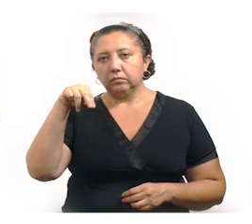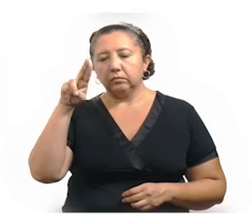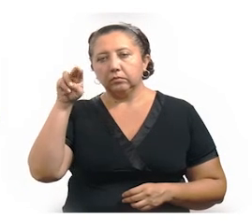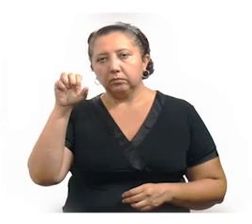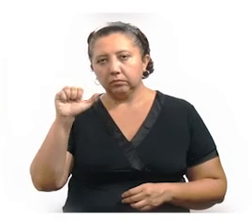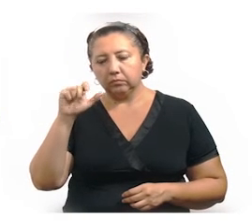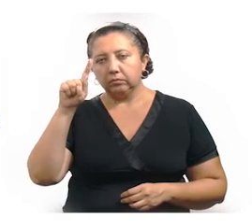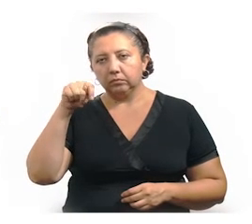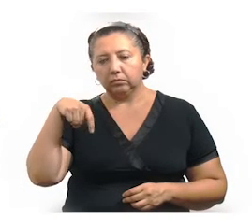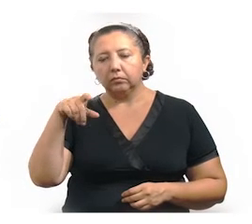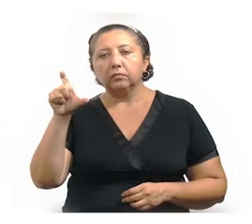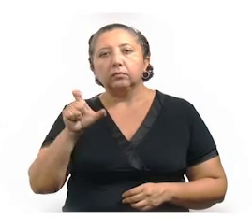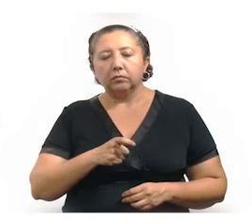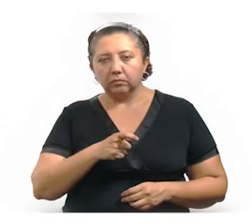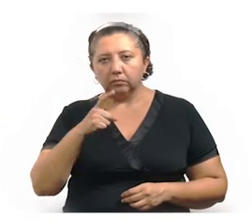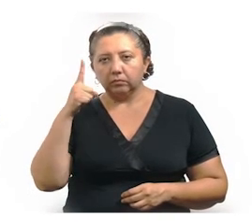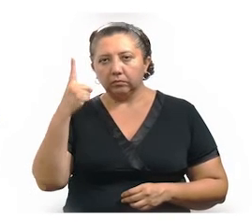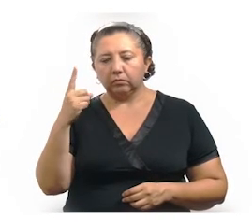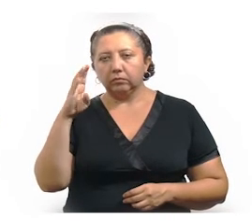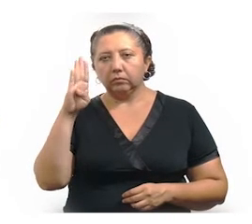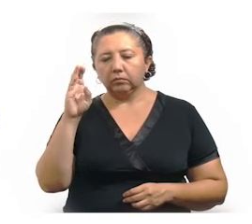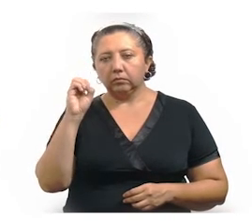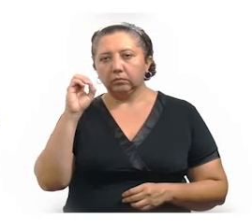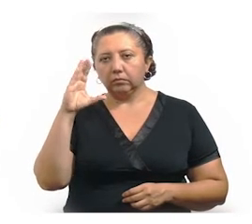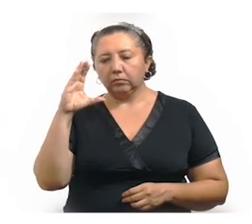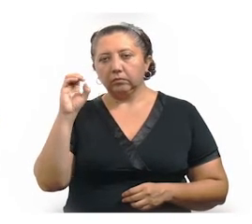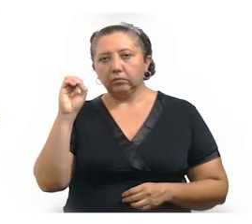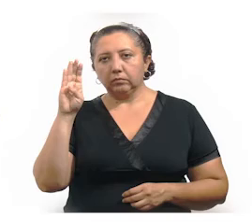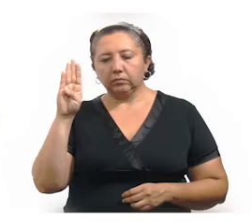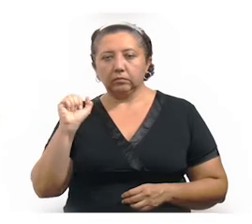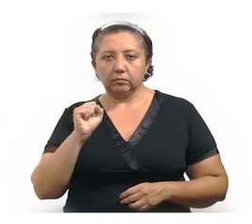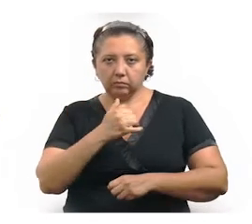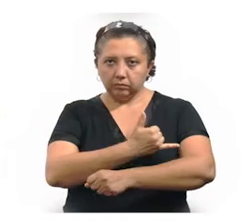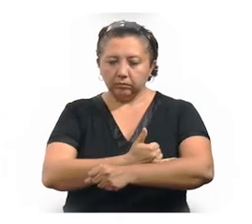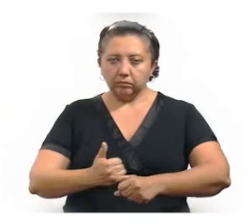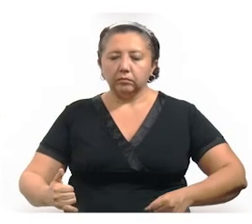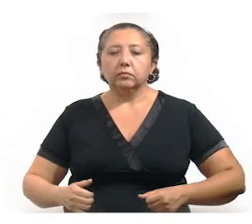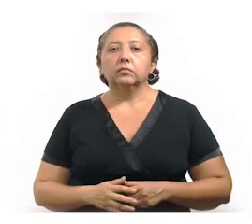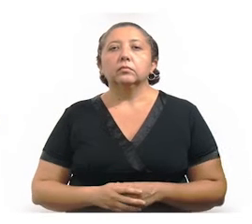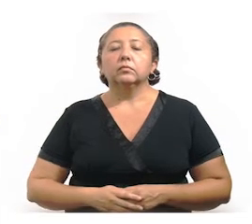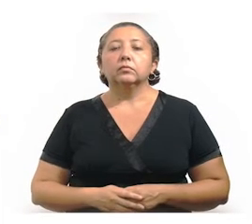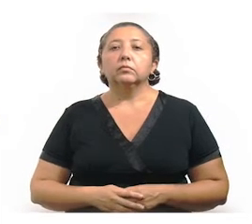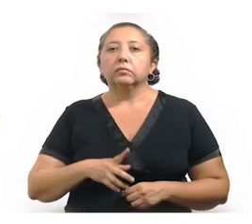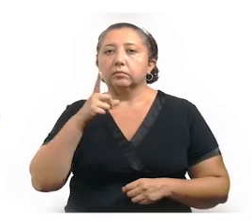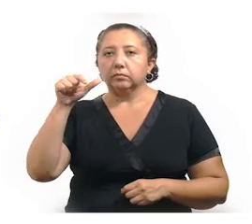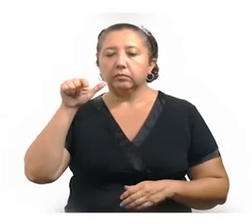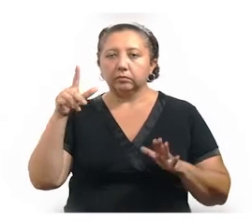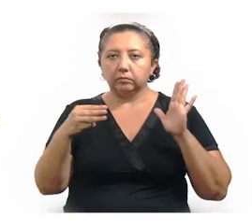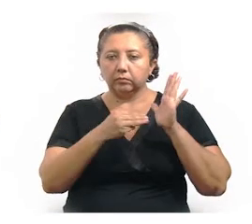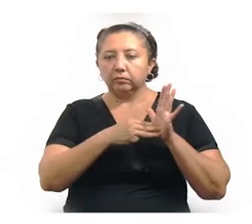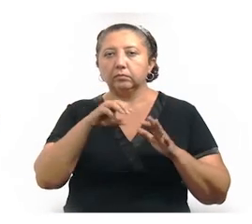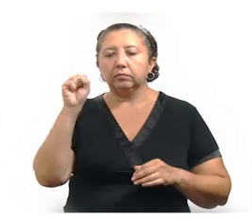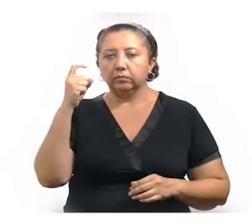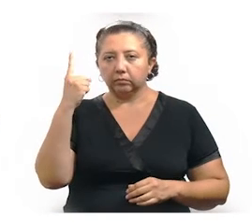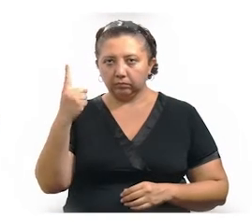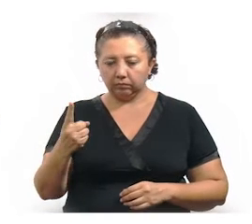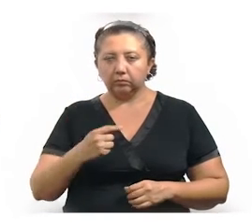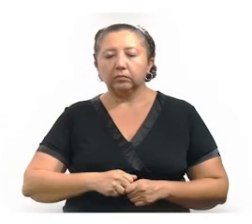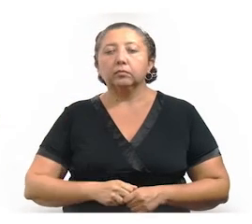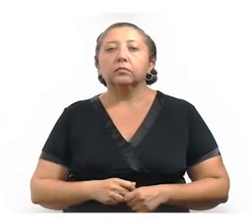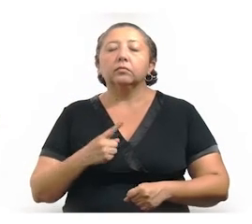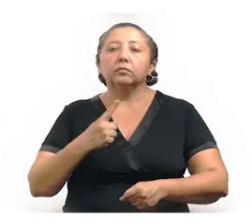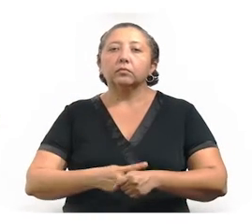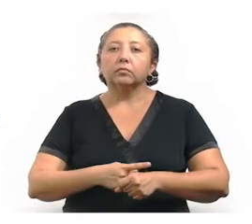tekax y tinum y uno en bokova chicxulub pueblo e izamal de los 17.000 61 casos